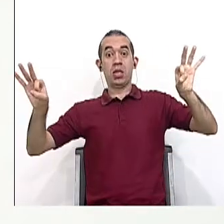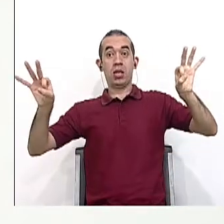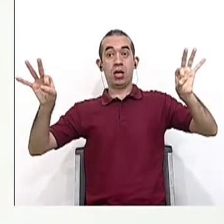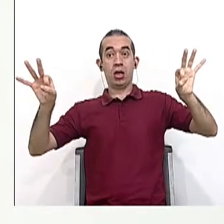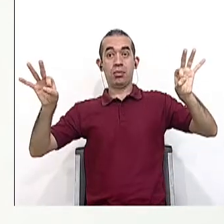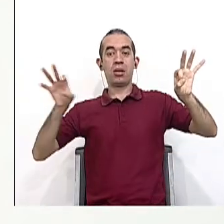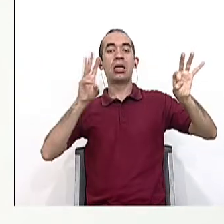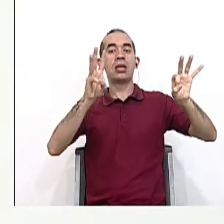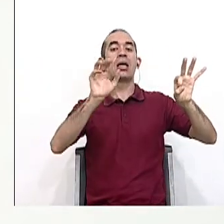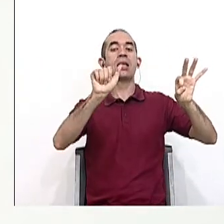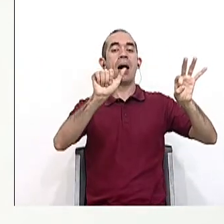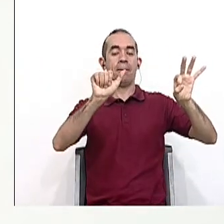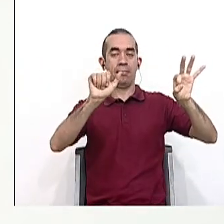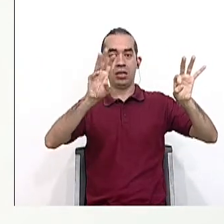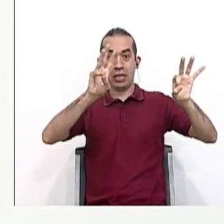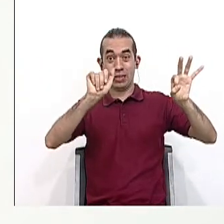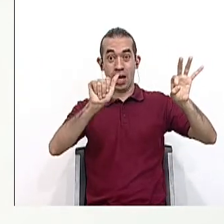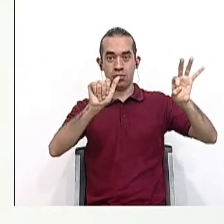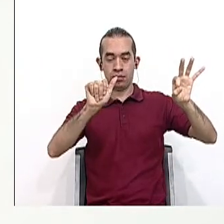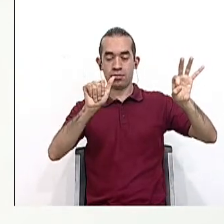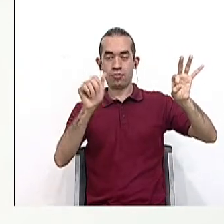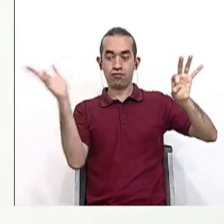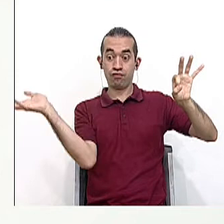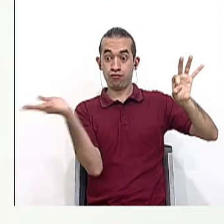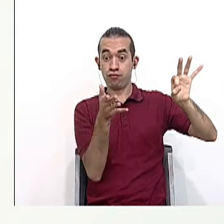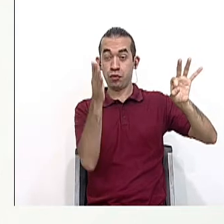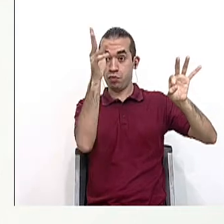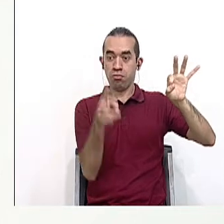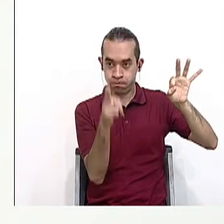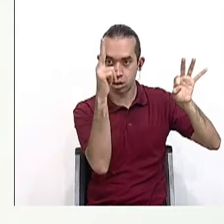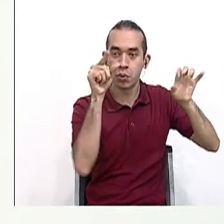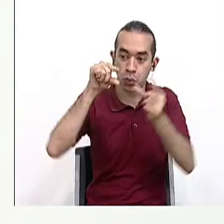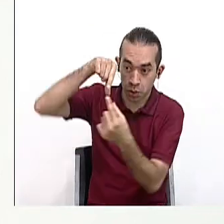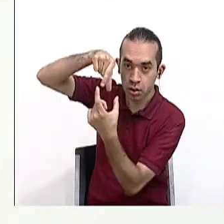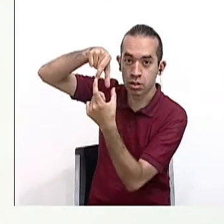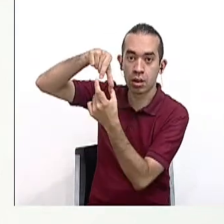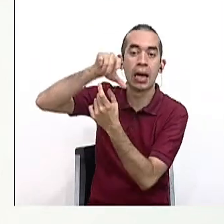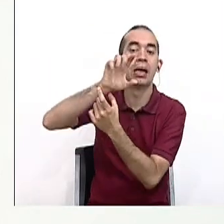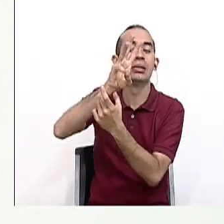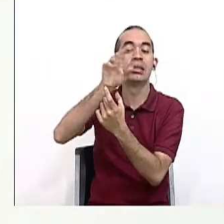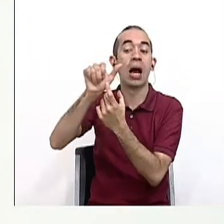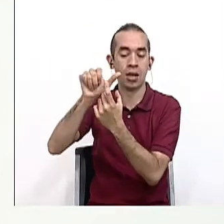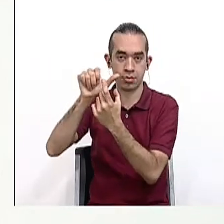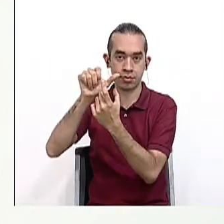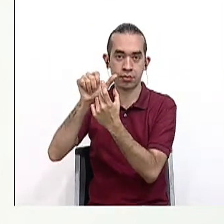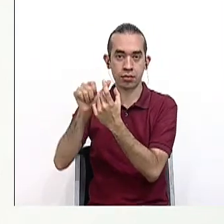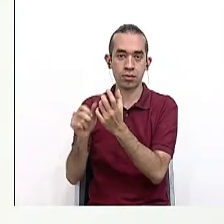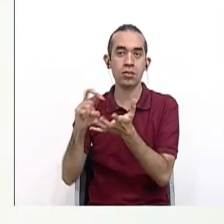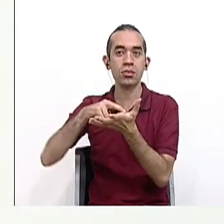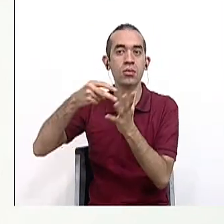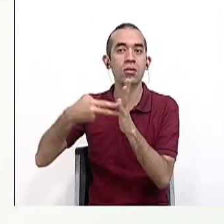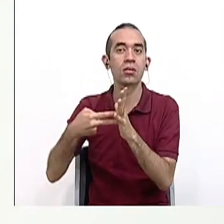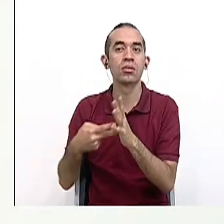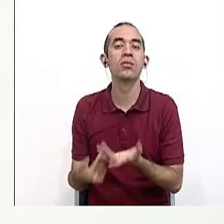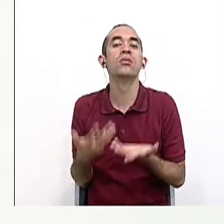6 amperios. Ya tenemos esa I, ¿verdad? 6 amperios. Ahora la pregunta es, ¿cuál es la carga? ¿En cuál